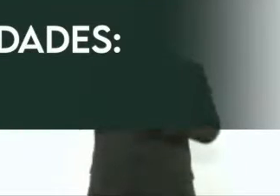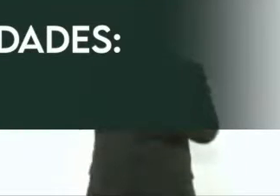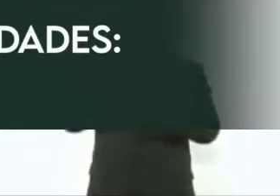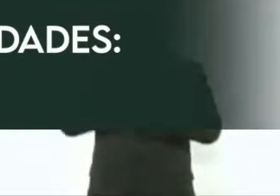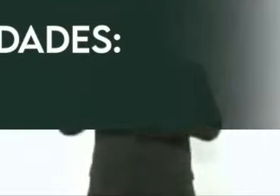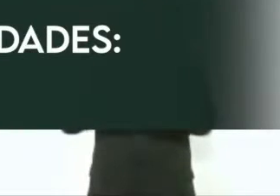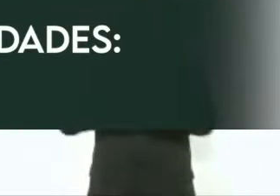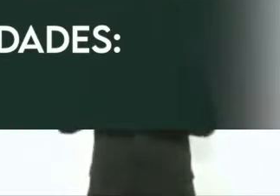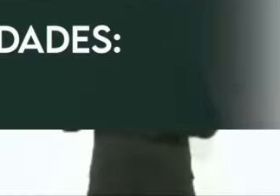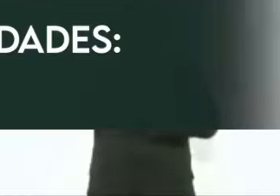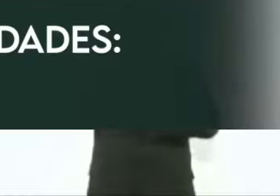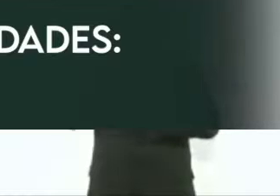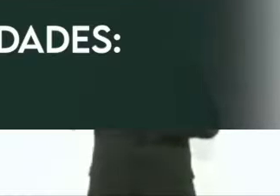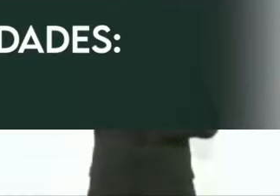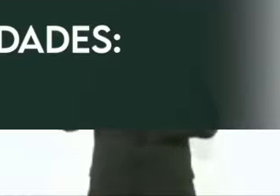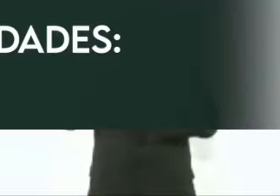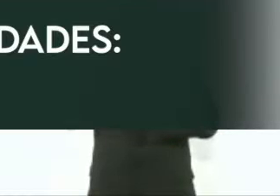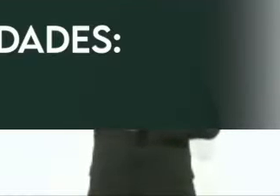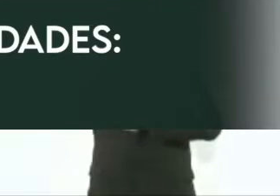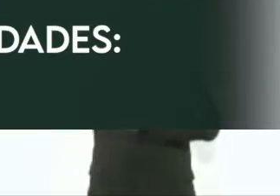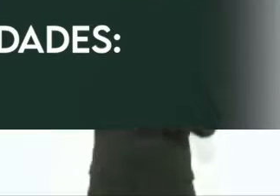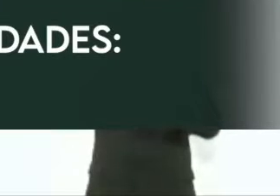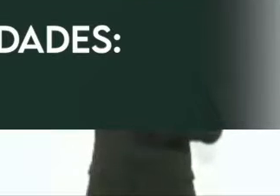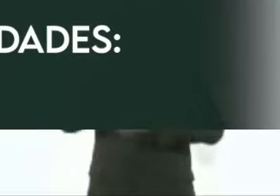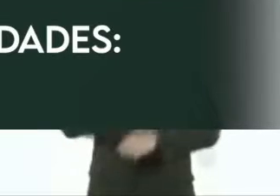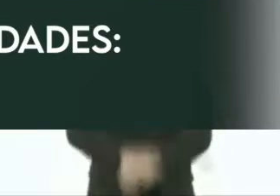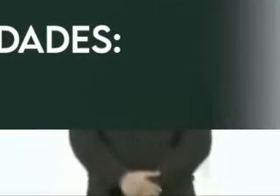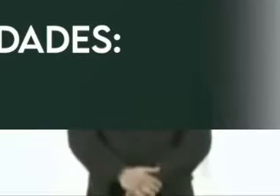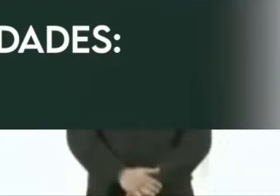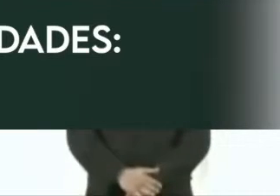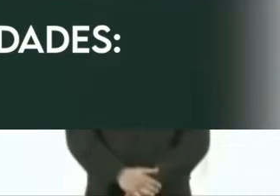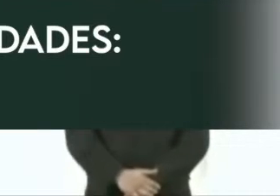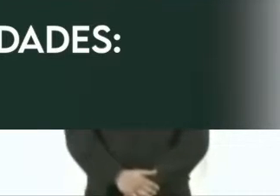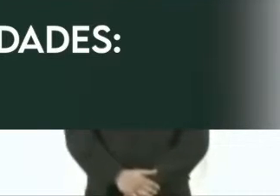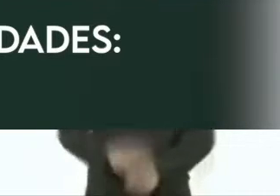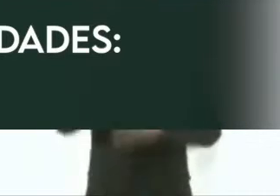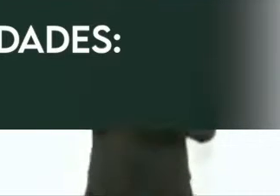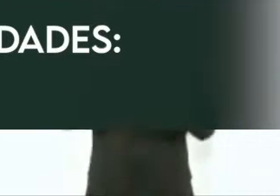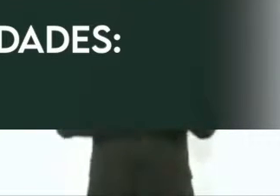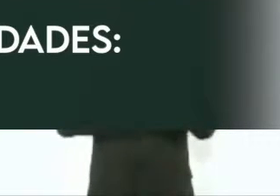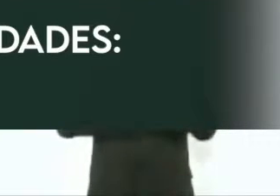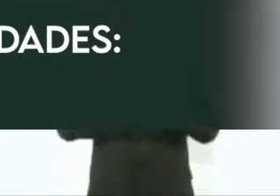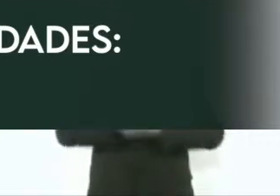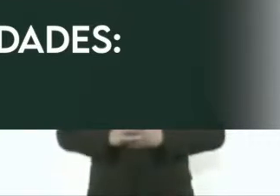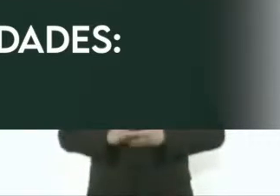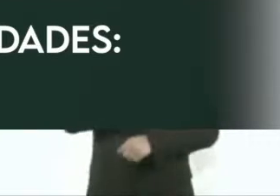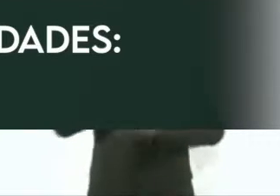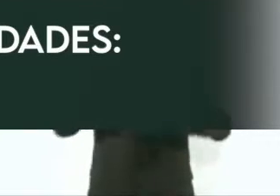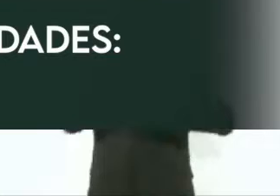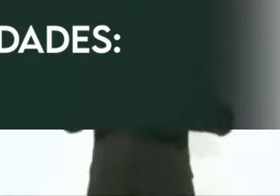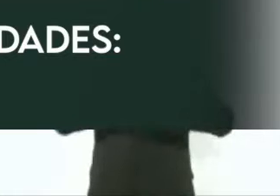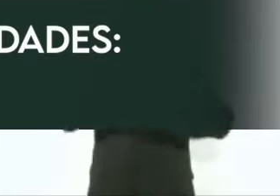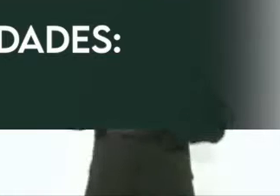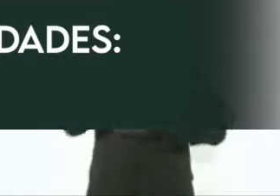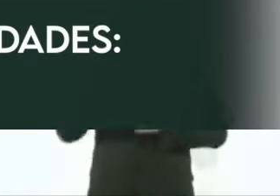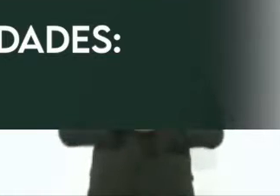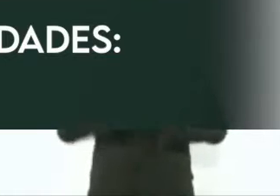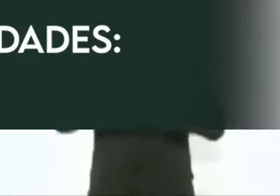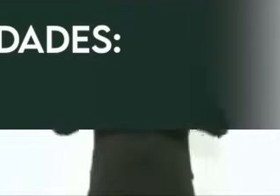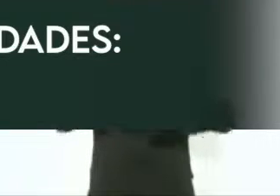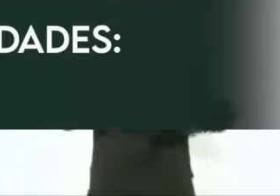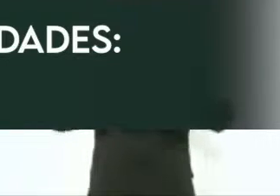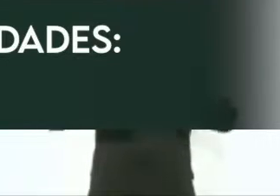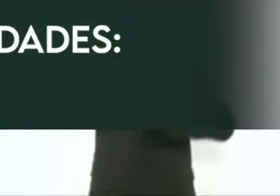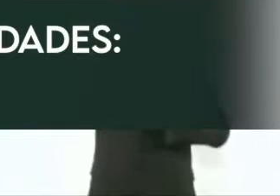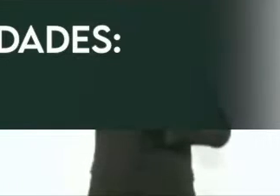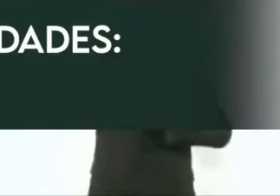La jefa de gobierno de la Ciudad de México, Claudia Sheinbaum, dijo que la semana próxima iniciará la vacunación de menores de 12 a 17 años con